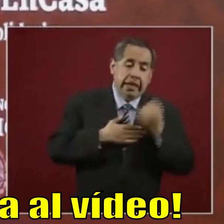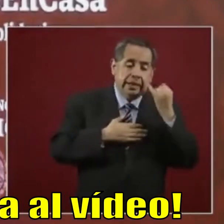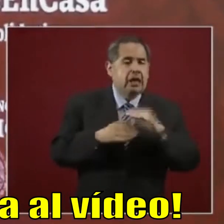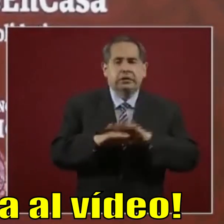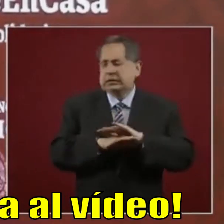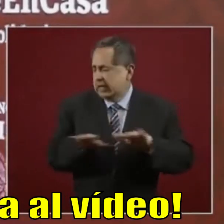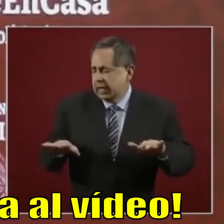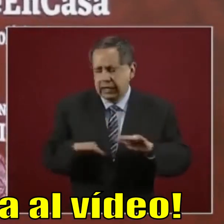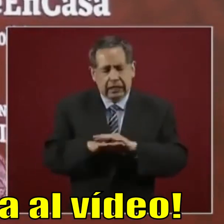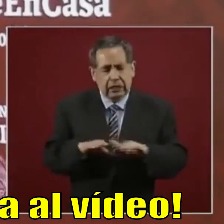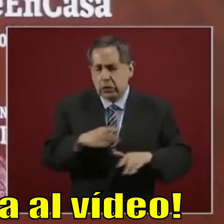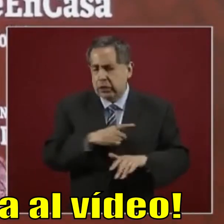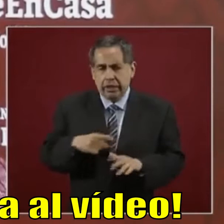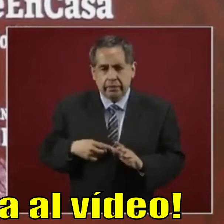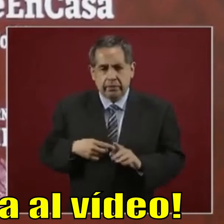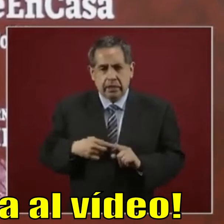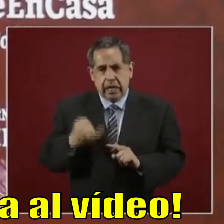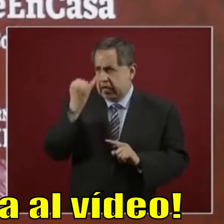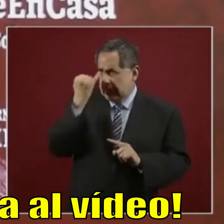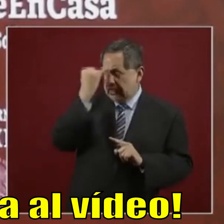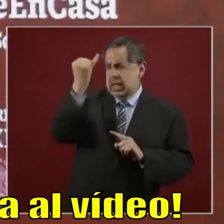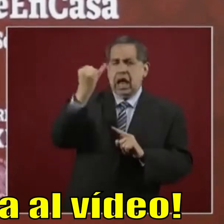Hay, desde luego, ideas,